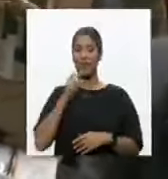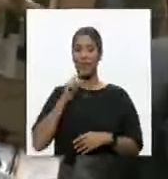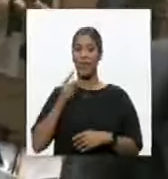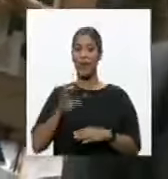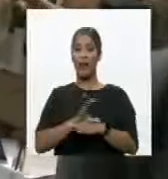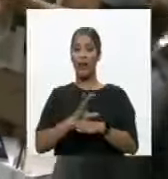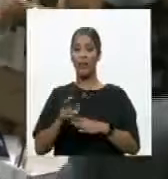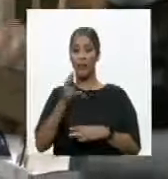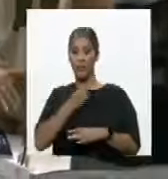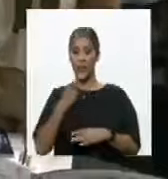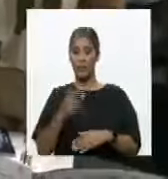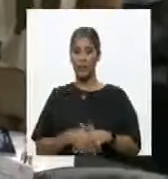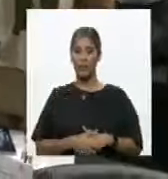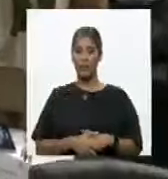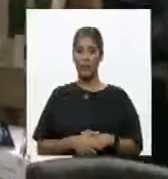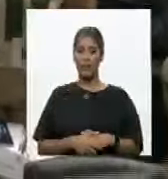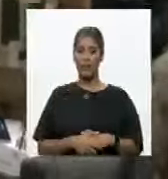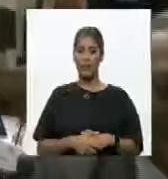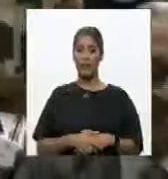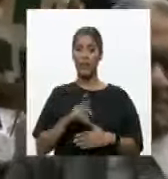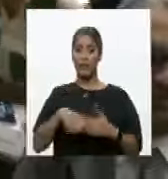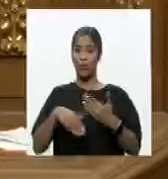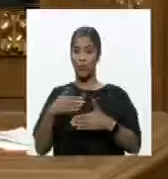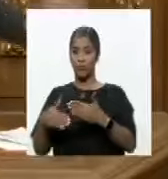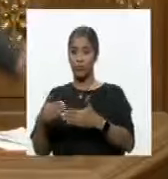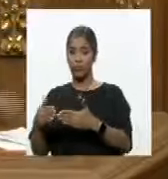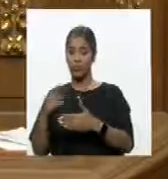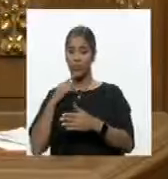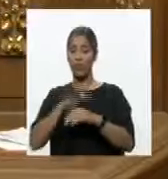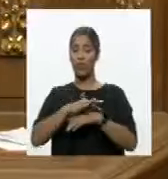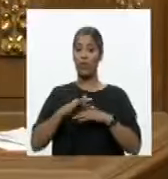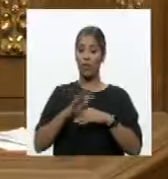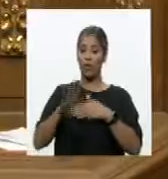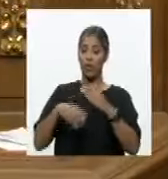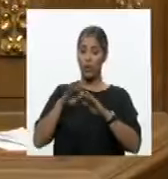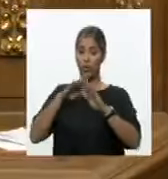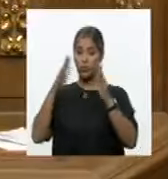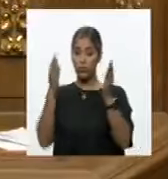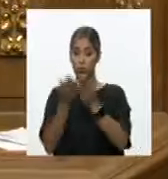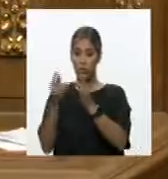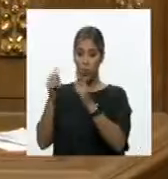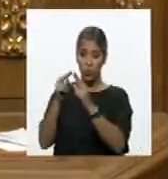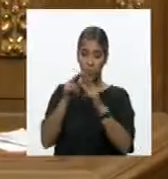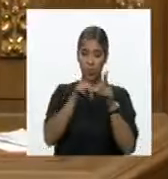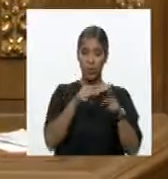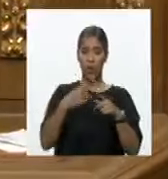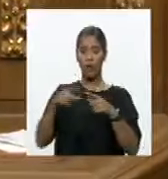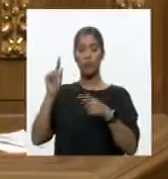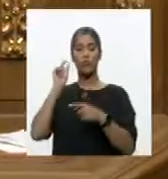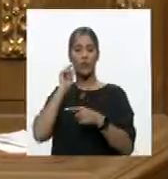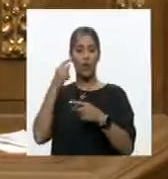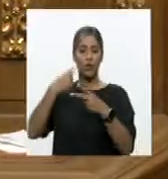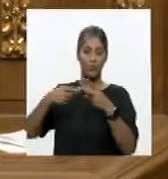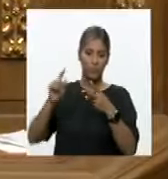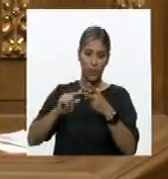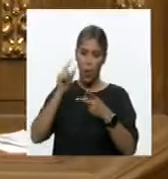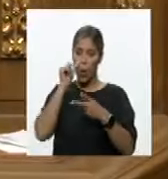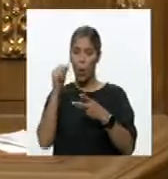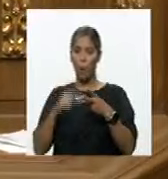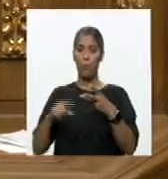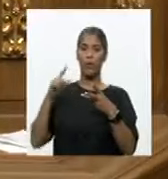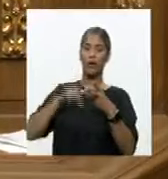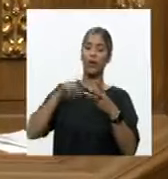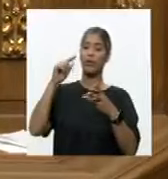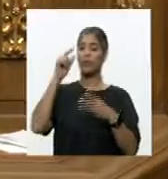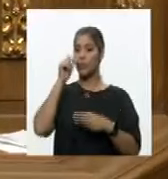canción comprometida y su canto traspasó nuestra frontera y se hizo universal como Violeta Parra, como Mercedes Sosa, como